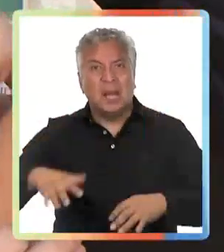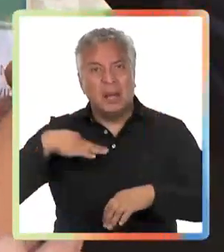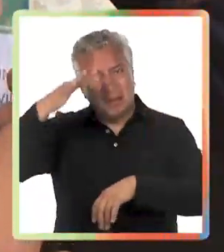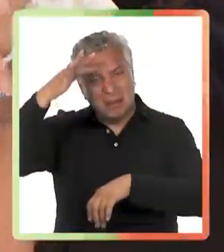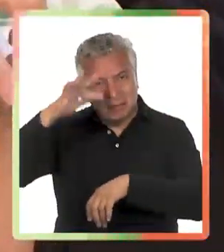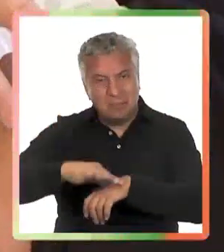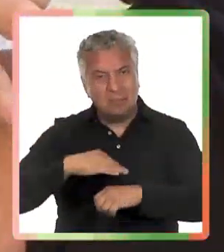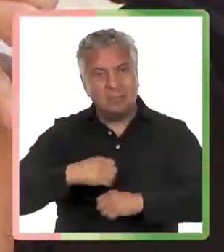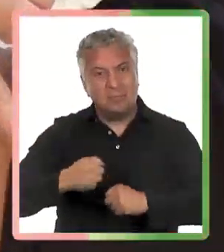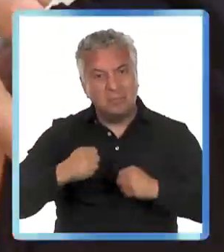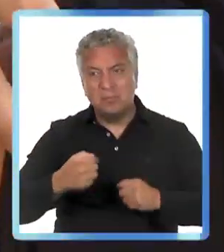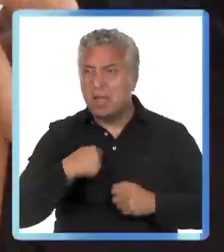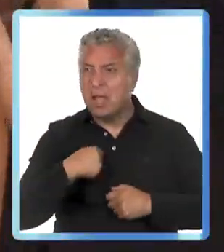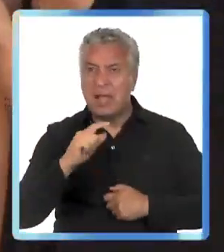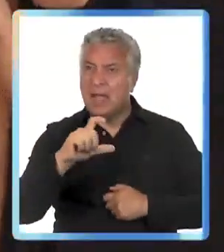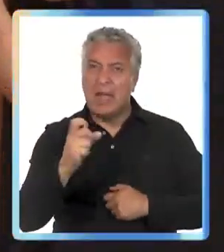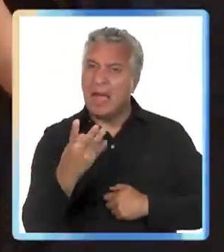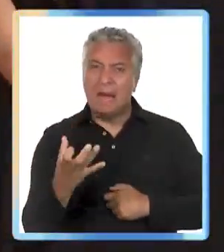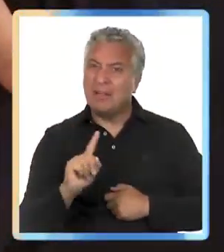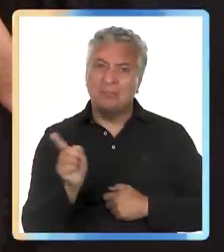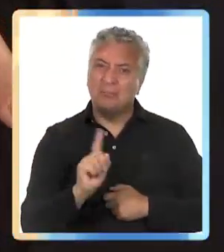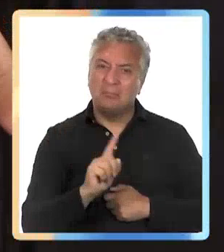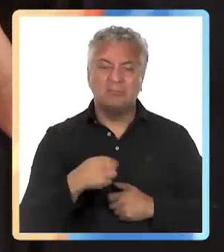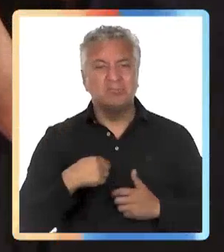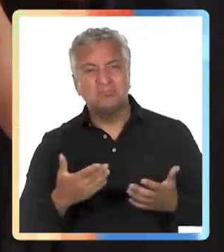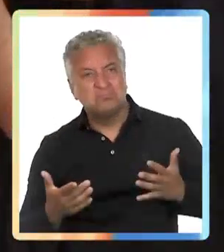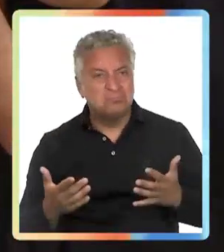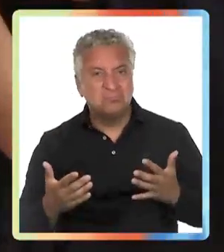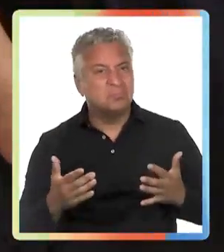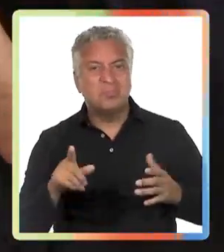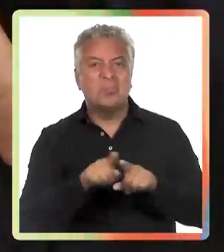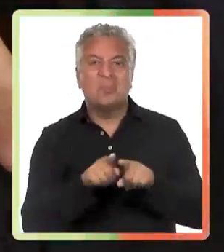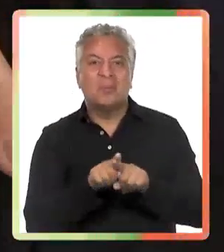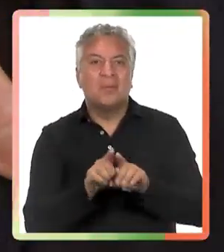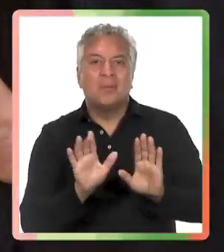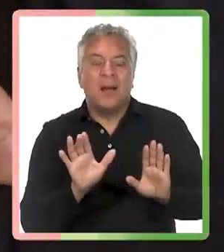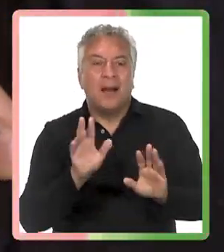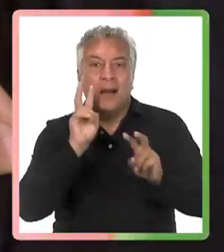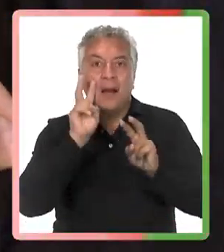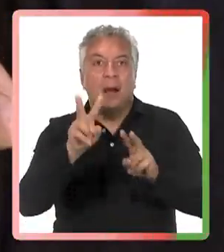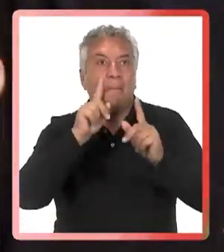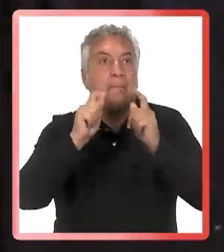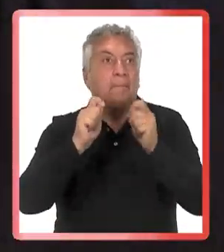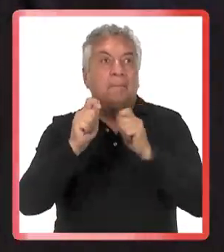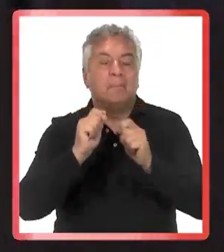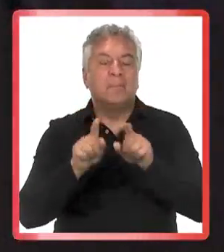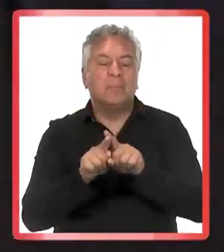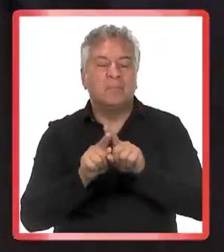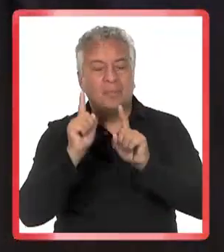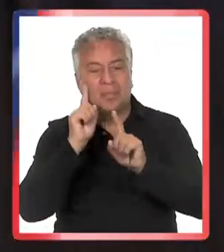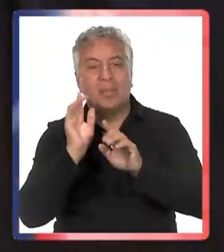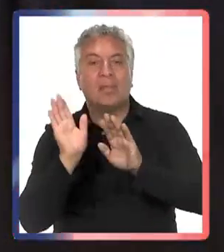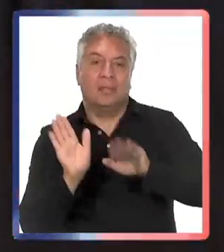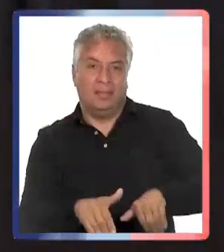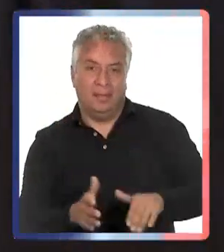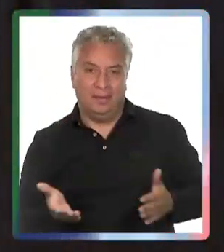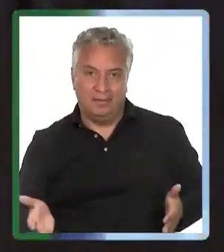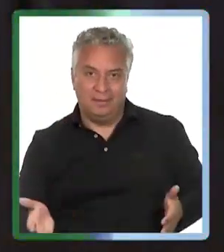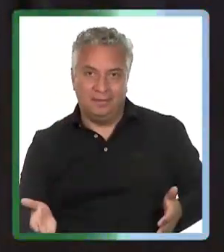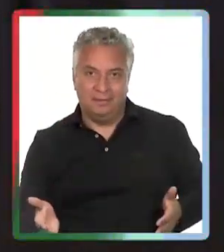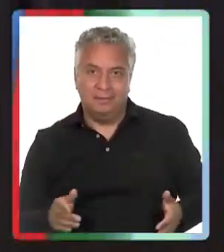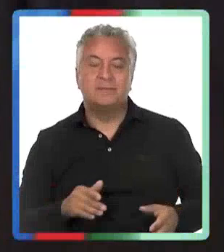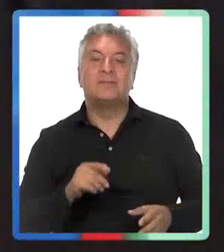la infección, el cuadro que tuve no fue muy grave. Entonces, un poco hay una pérdida de la percepción del riesgo. Y